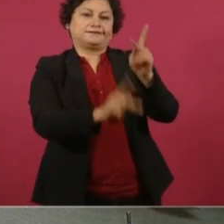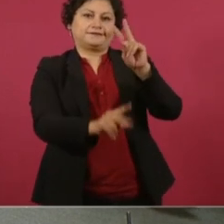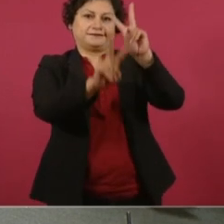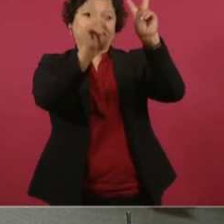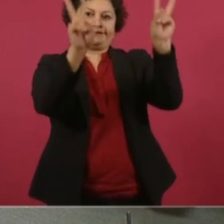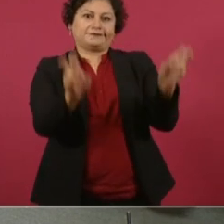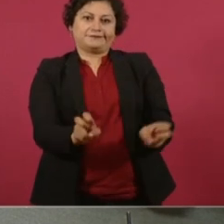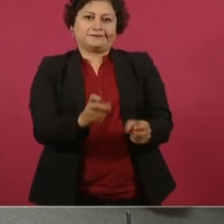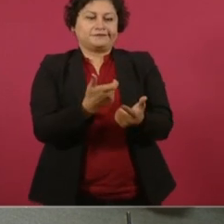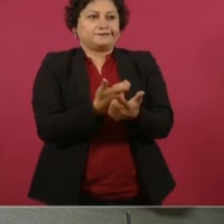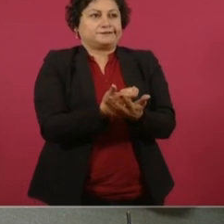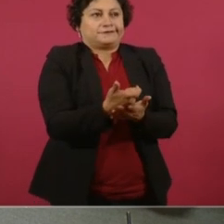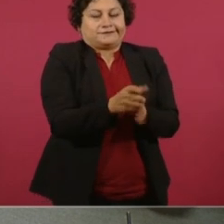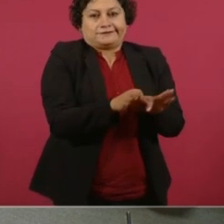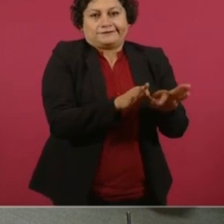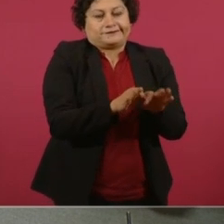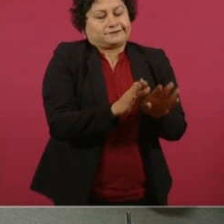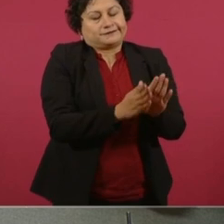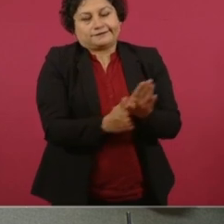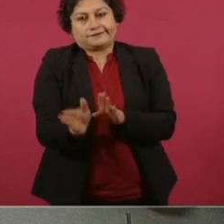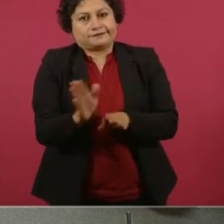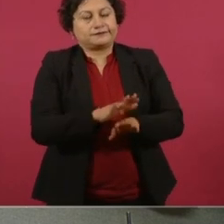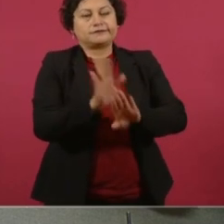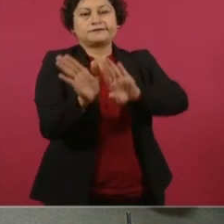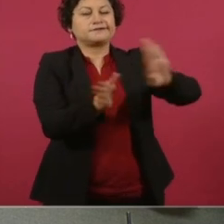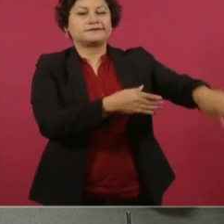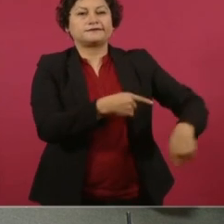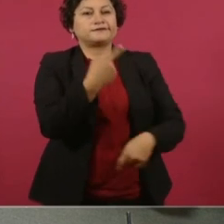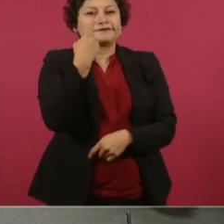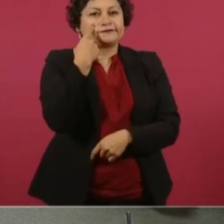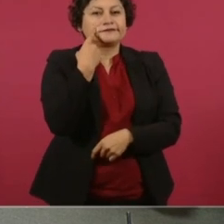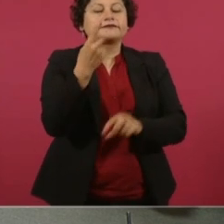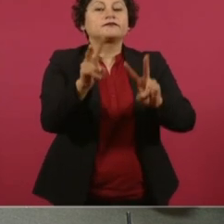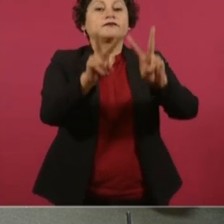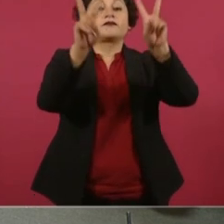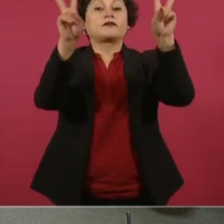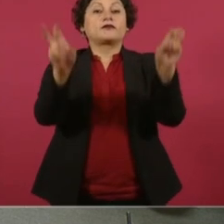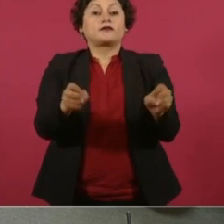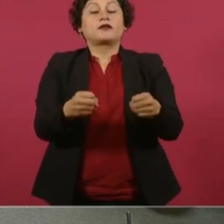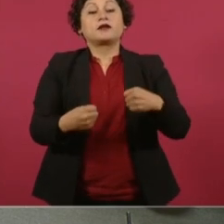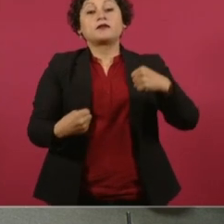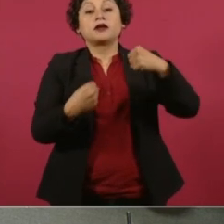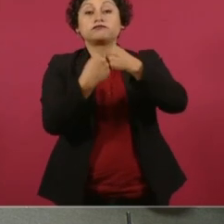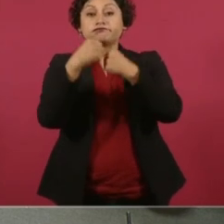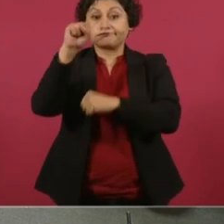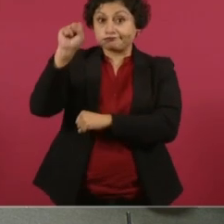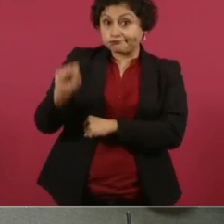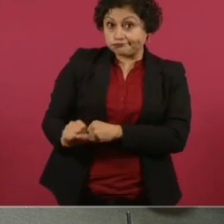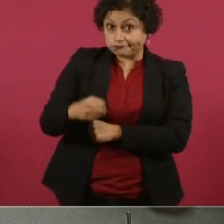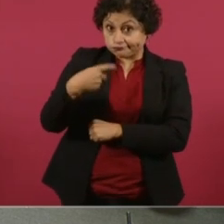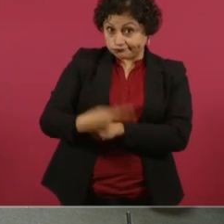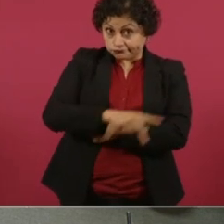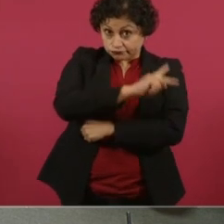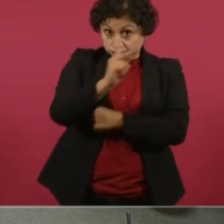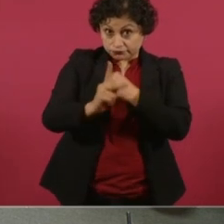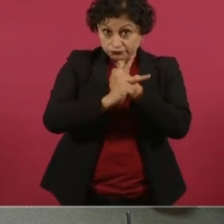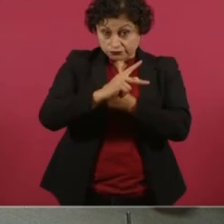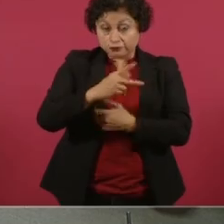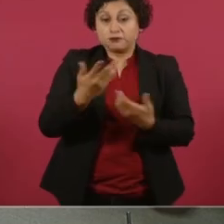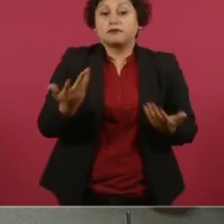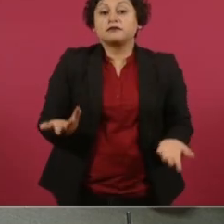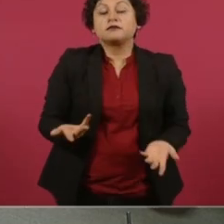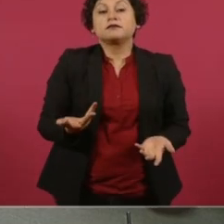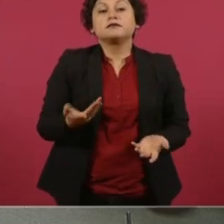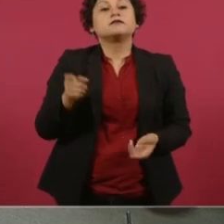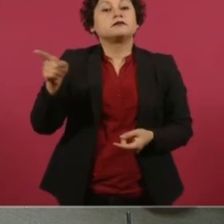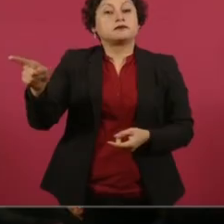Y la jornada reducida, sí, de trabajo. Pero bueno, en temas que tienen que ver con la frontera sur de nuestro país, presidente, ya hay